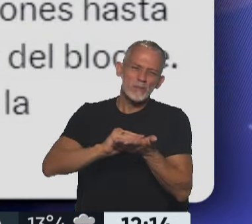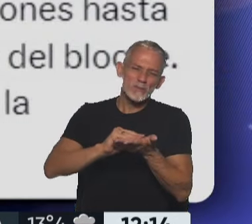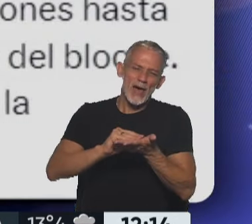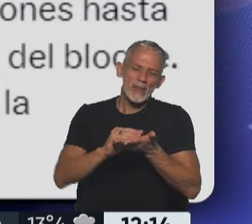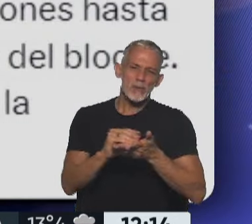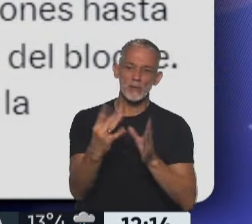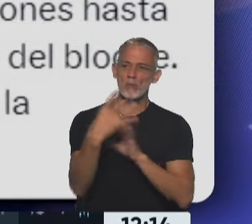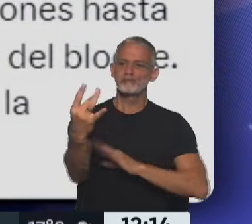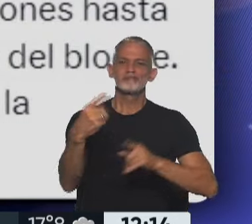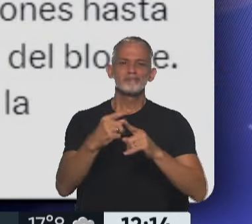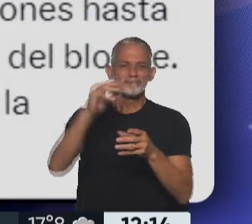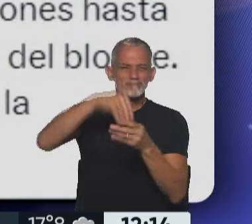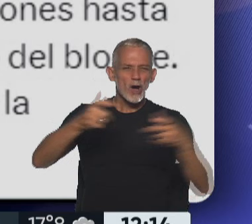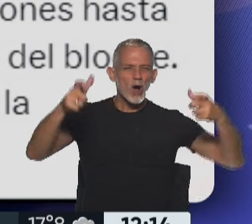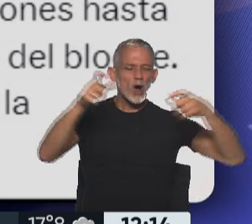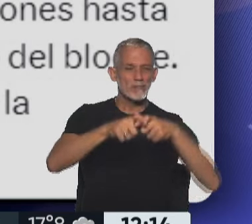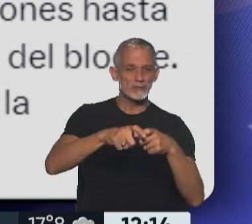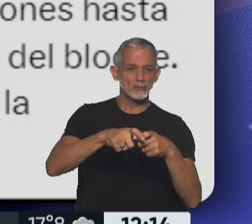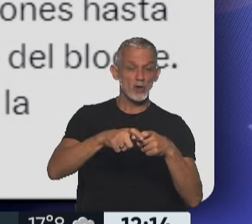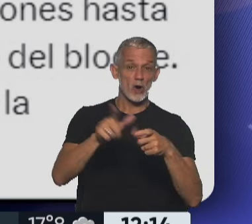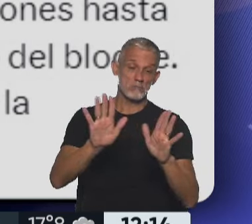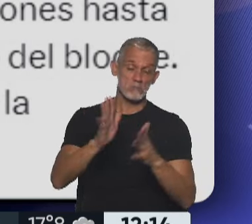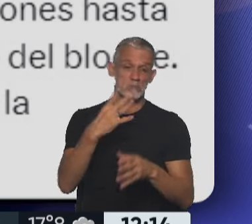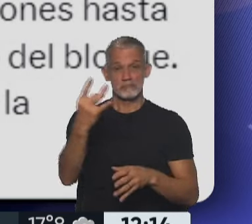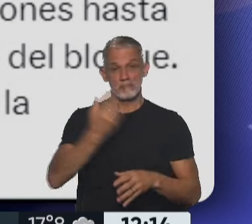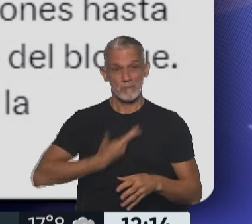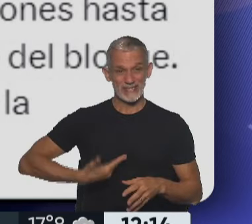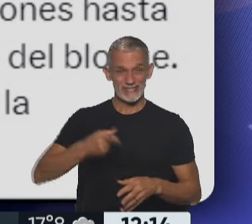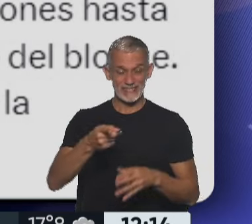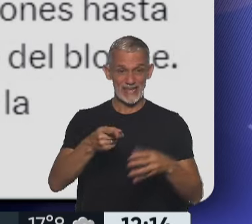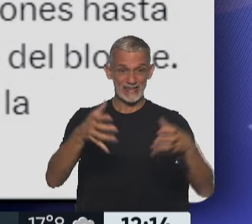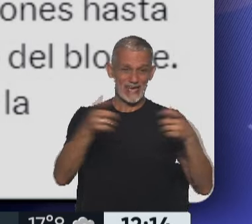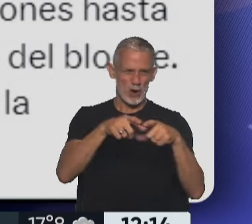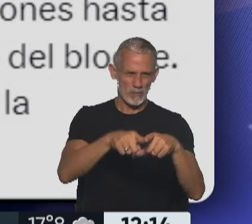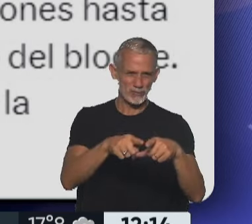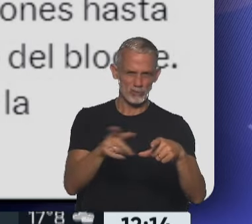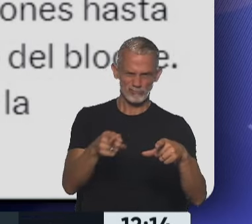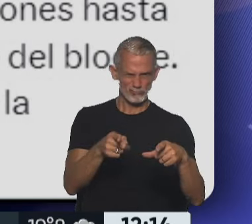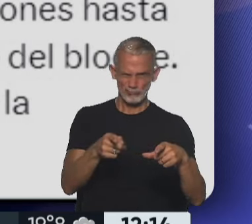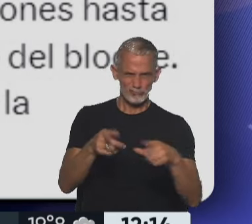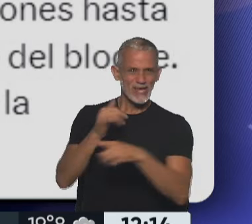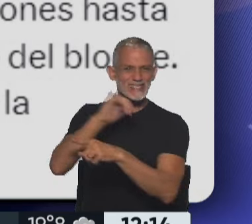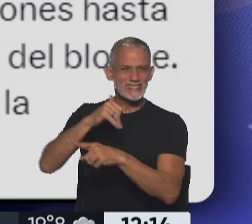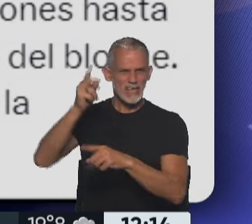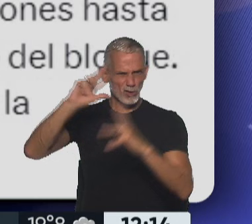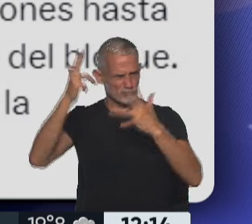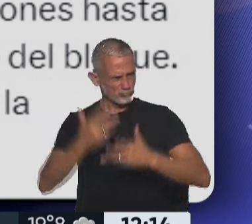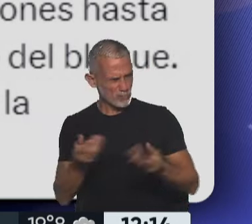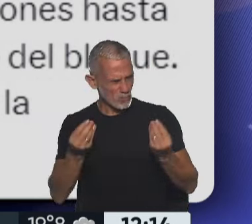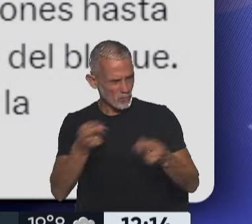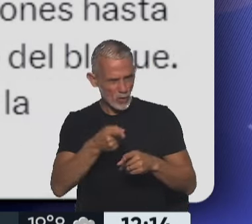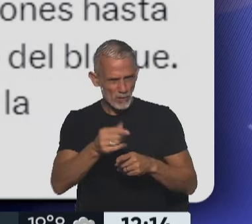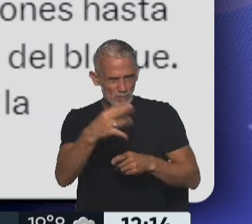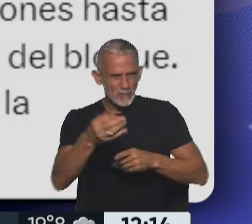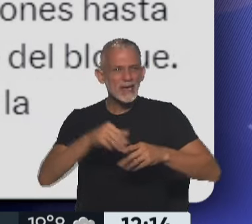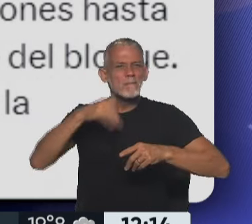elegida dentro de una comisión como presidente justamente de ese cuerpo situación que fue cuestionada duramente por Martín